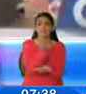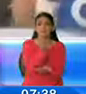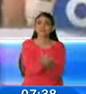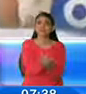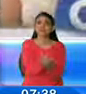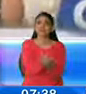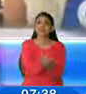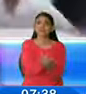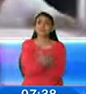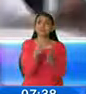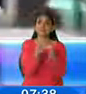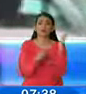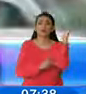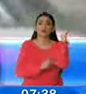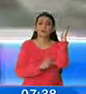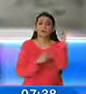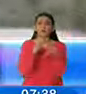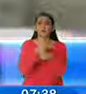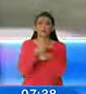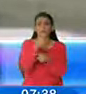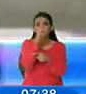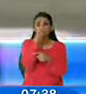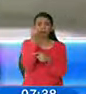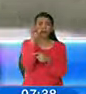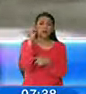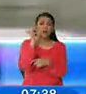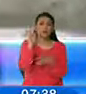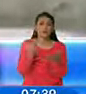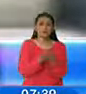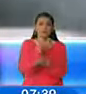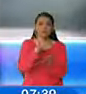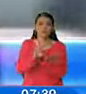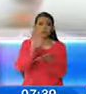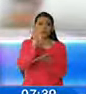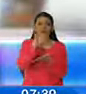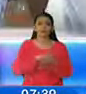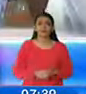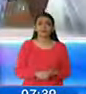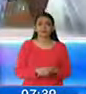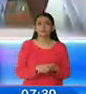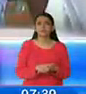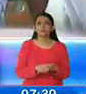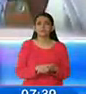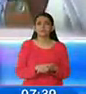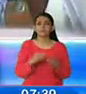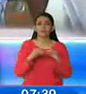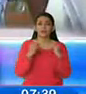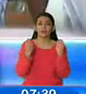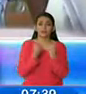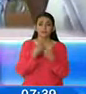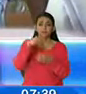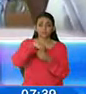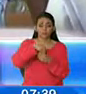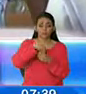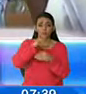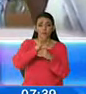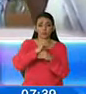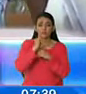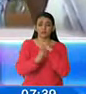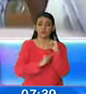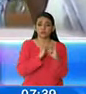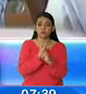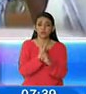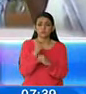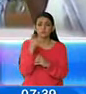cabo un amplio programa de prevención del uso de drogas en escuelas y colegios. Aquellas ONG locales internacionales